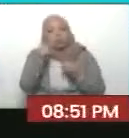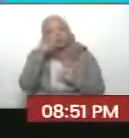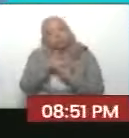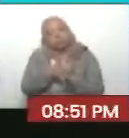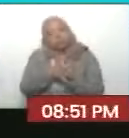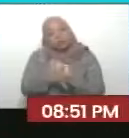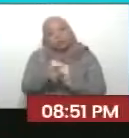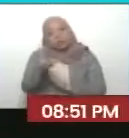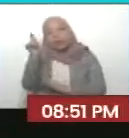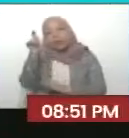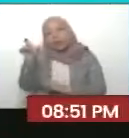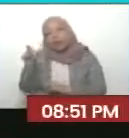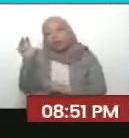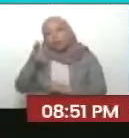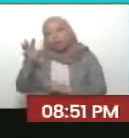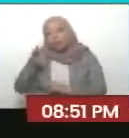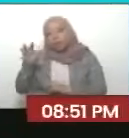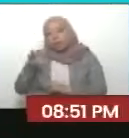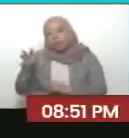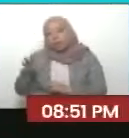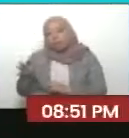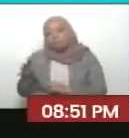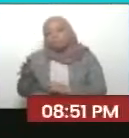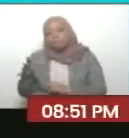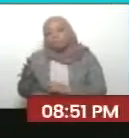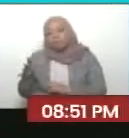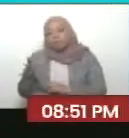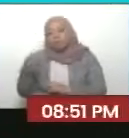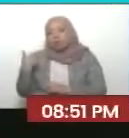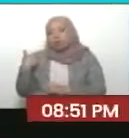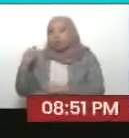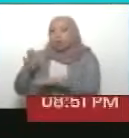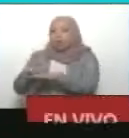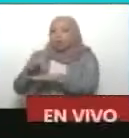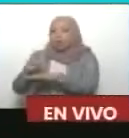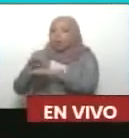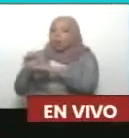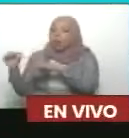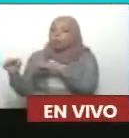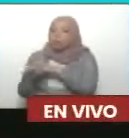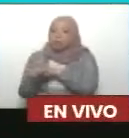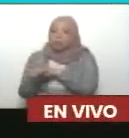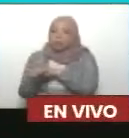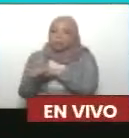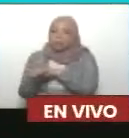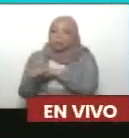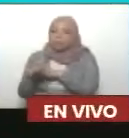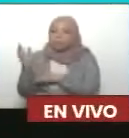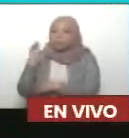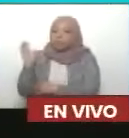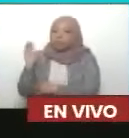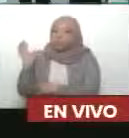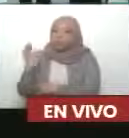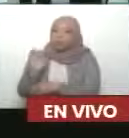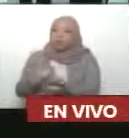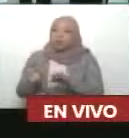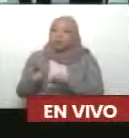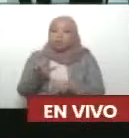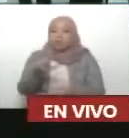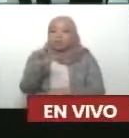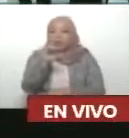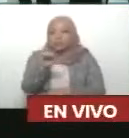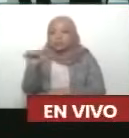tema. Y yo hice una conferencia en el Teresa Carreño hace como